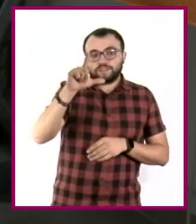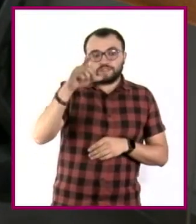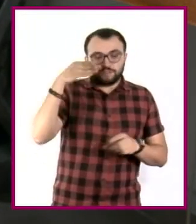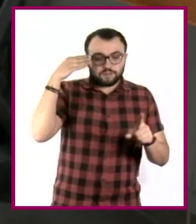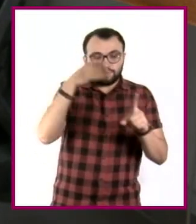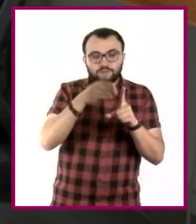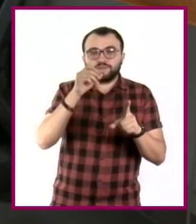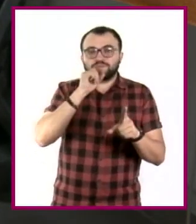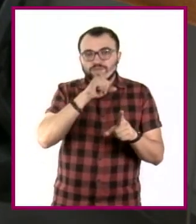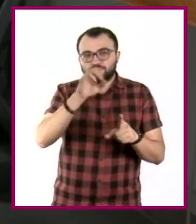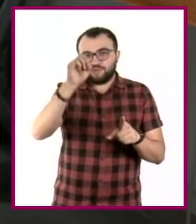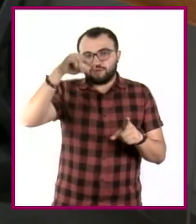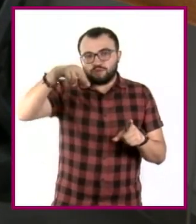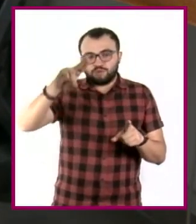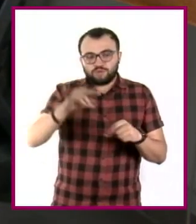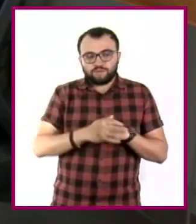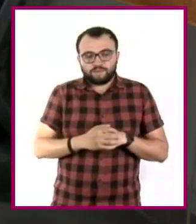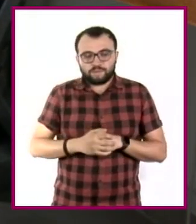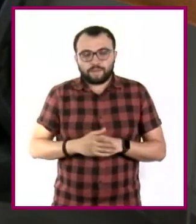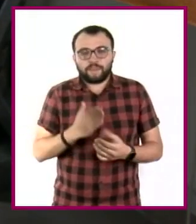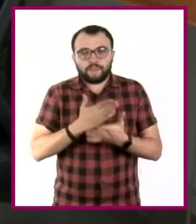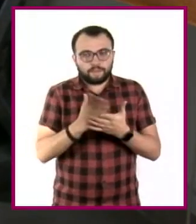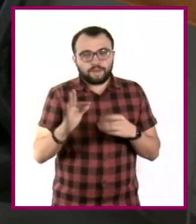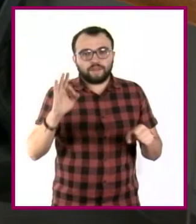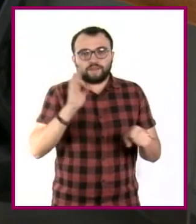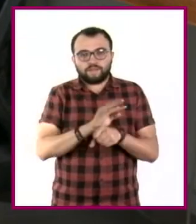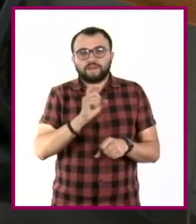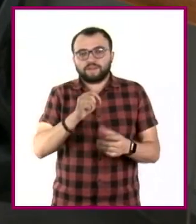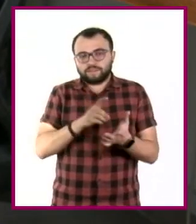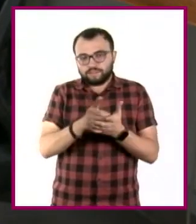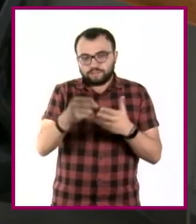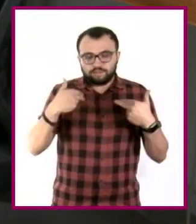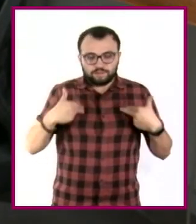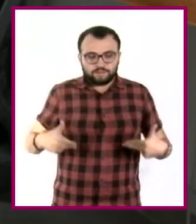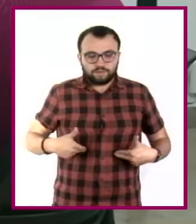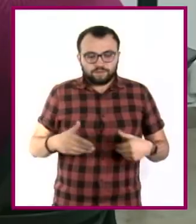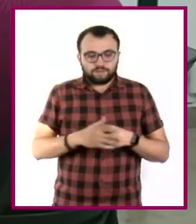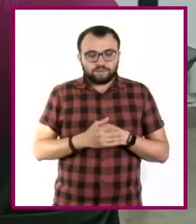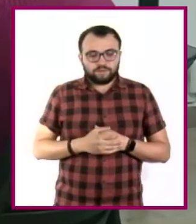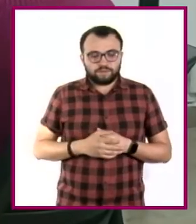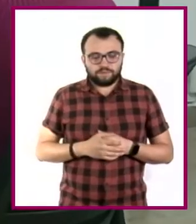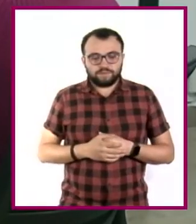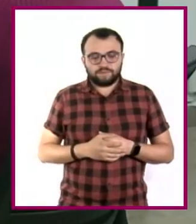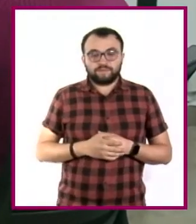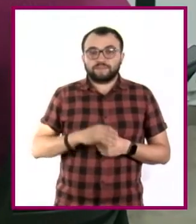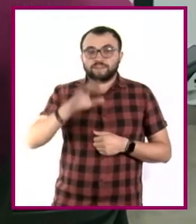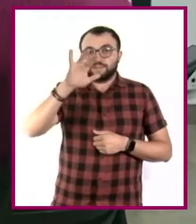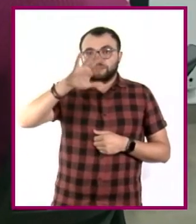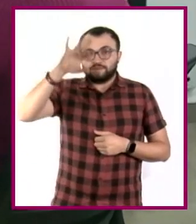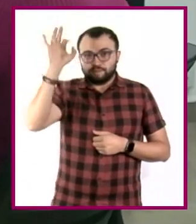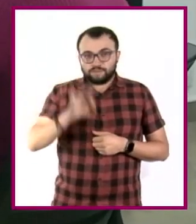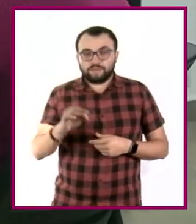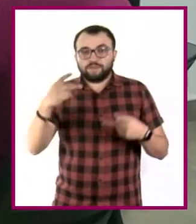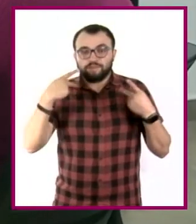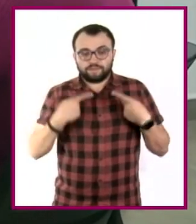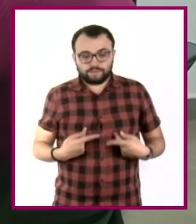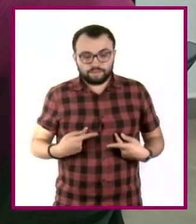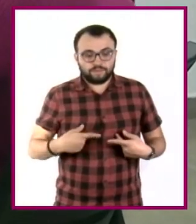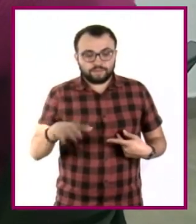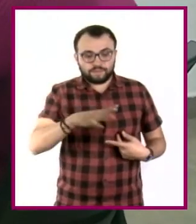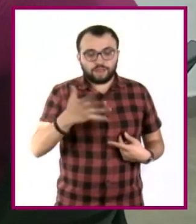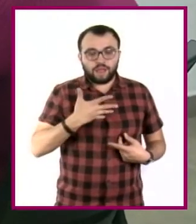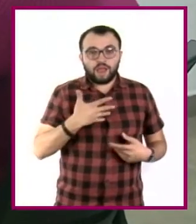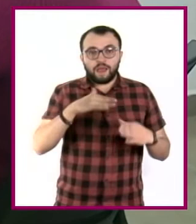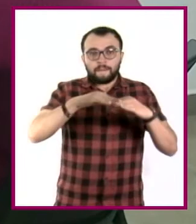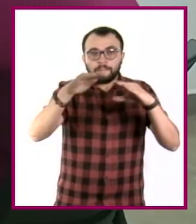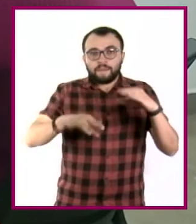Desarrollo Sostenible de la ONU, además de defender los derechos humanos. Muy bien. Más del 50% de la población tiene menos